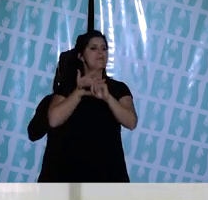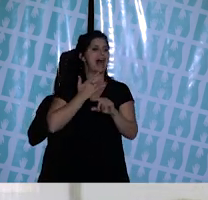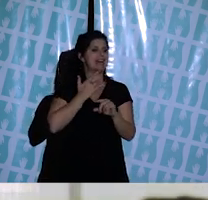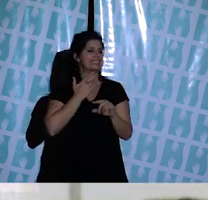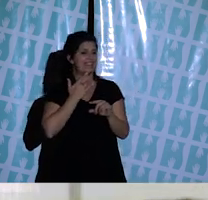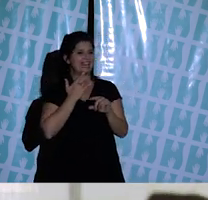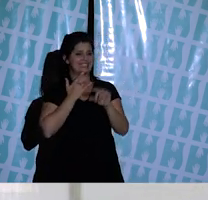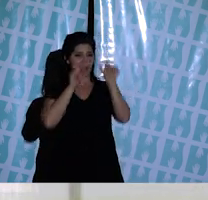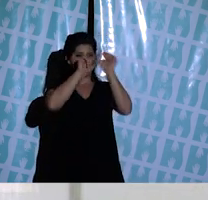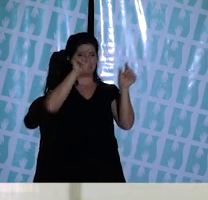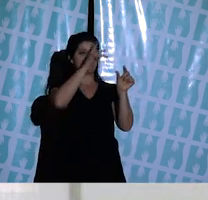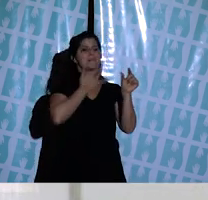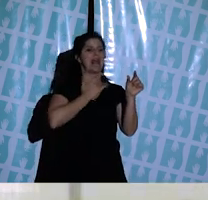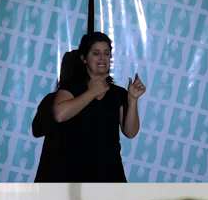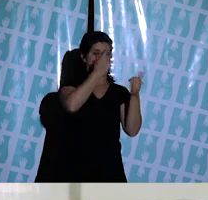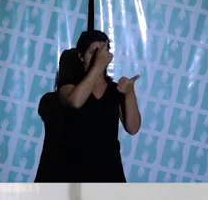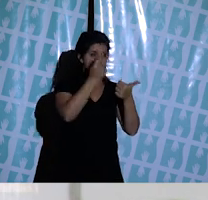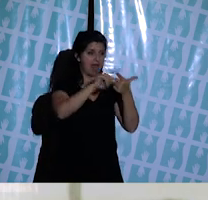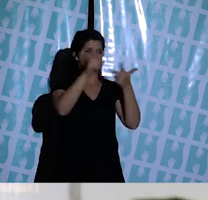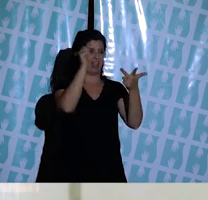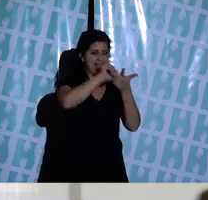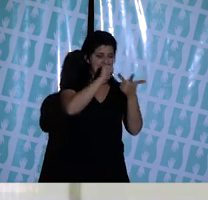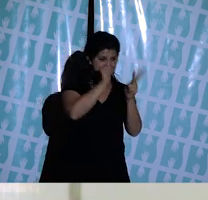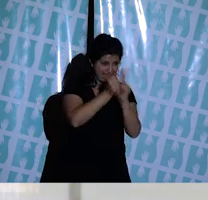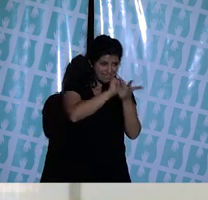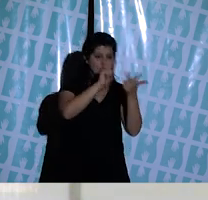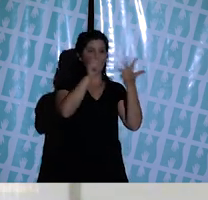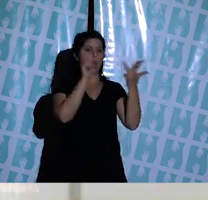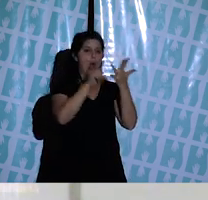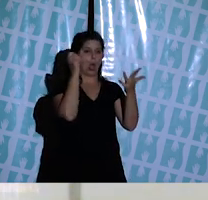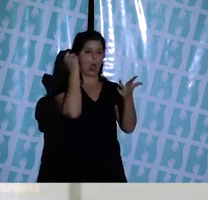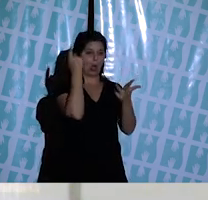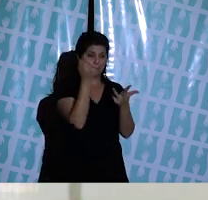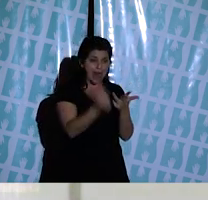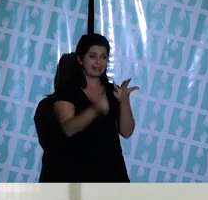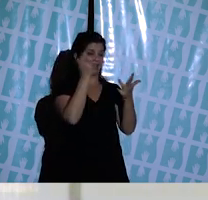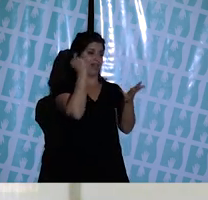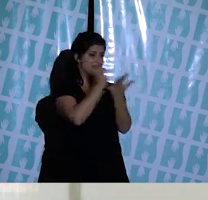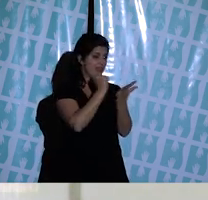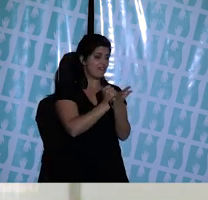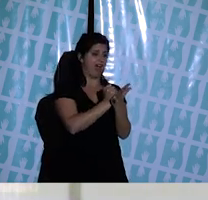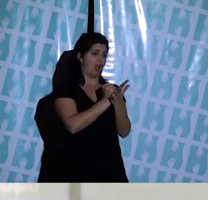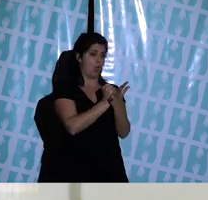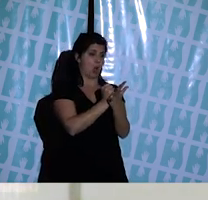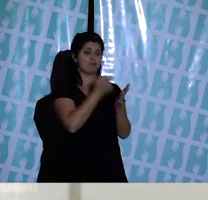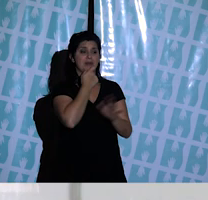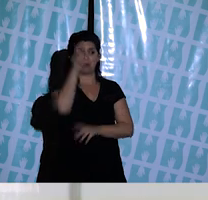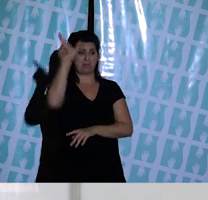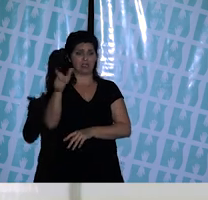el trabajo, la plata, más. No hay más pobre ni hay mucha plata, ¿no? Es increíble